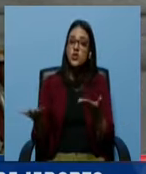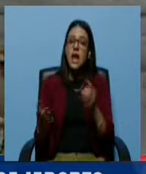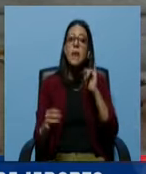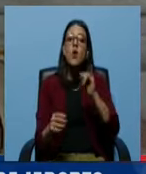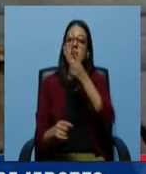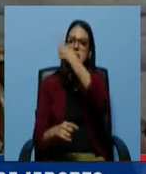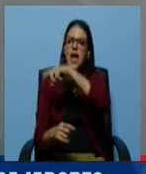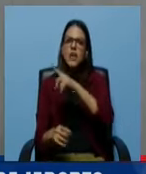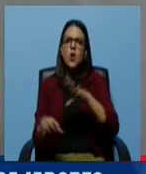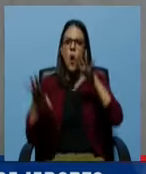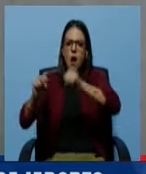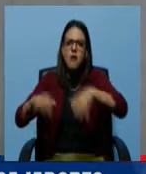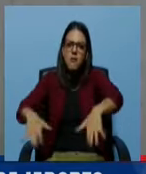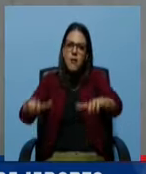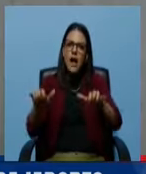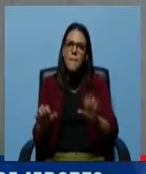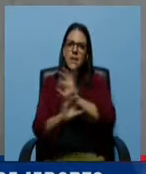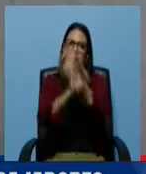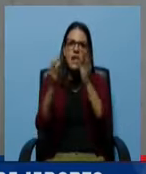capitalismo.